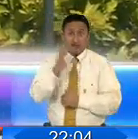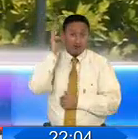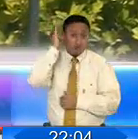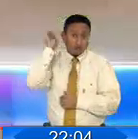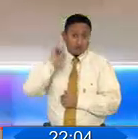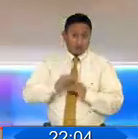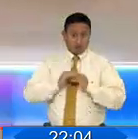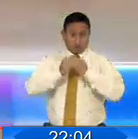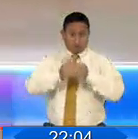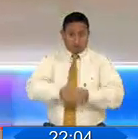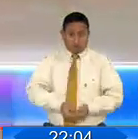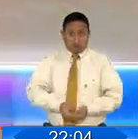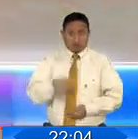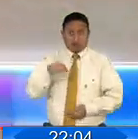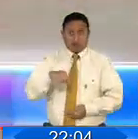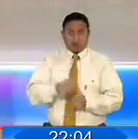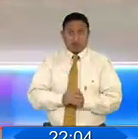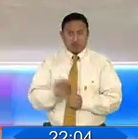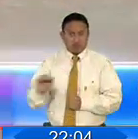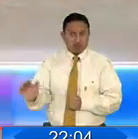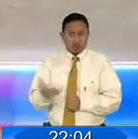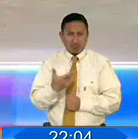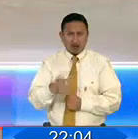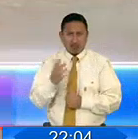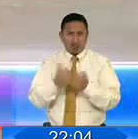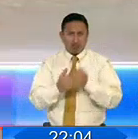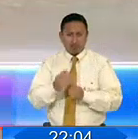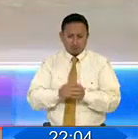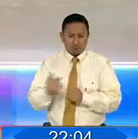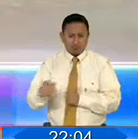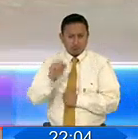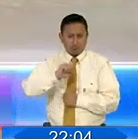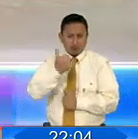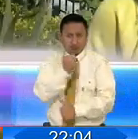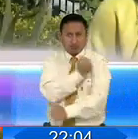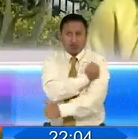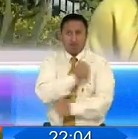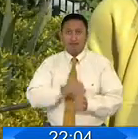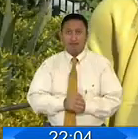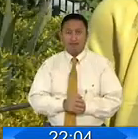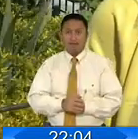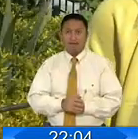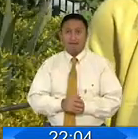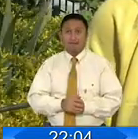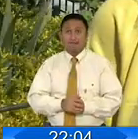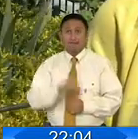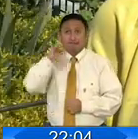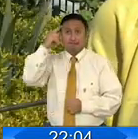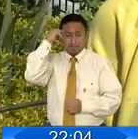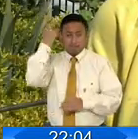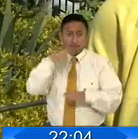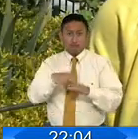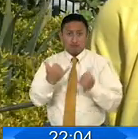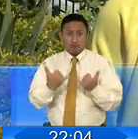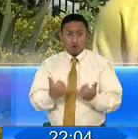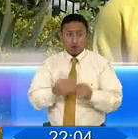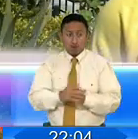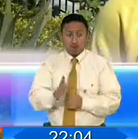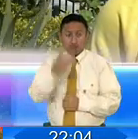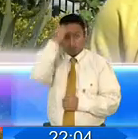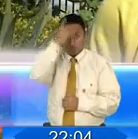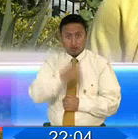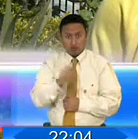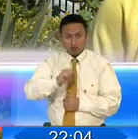estado de gestación les dejaron ingresar sin ningún problema para ser vacunadas. En buena hora el gobierno nacional ha tenido esta